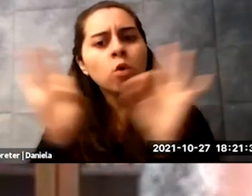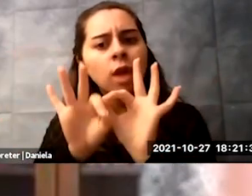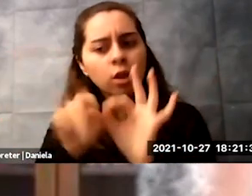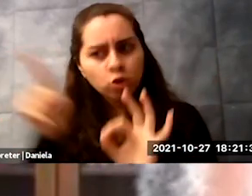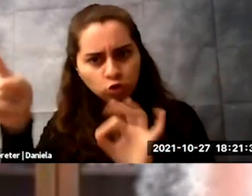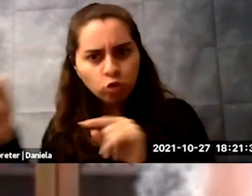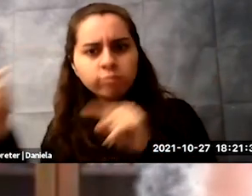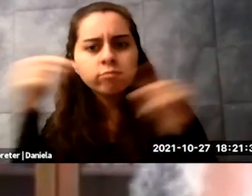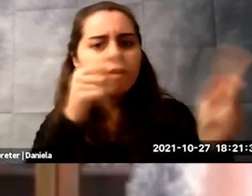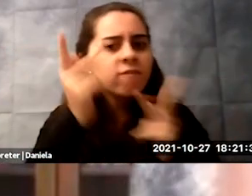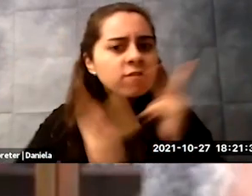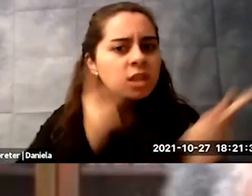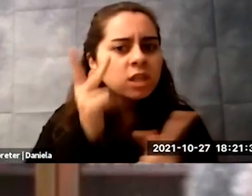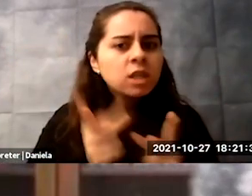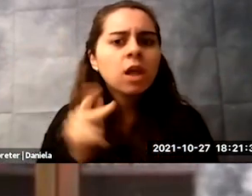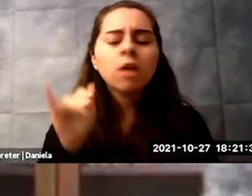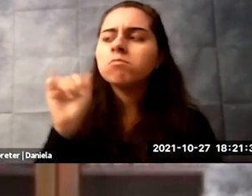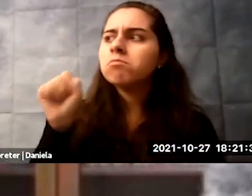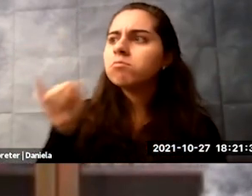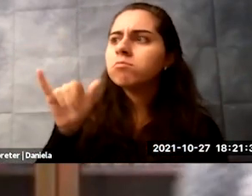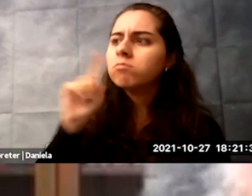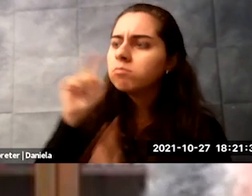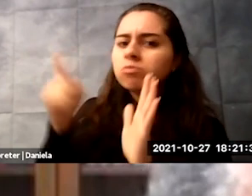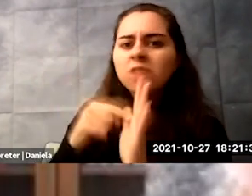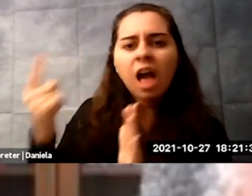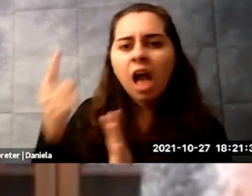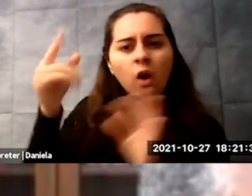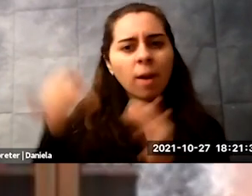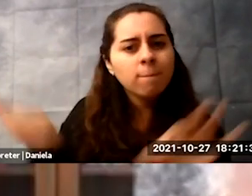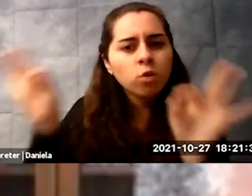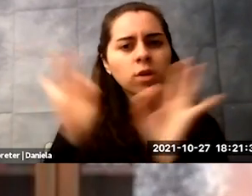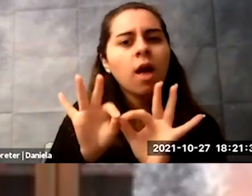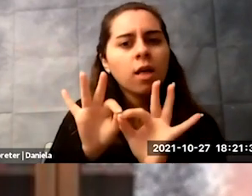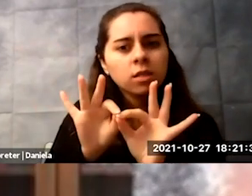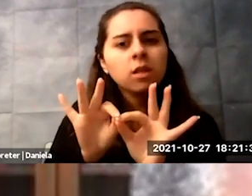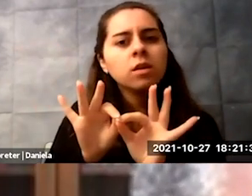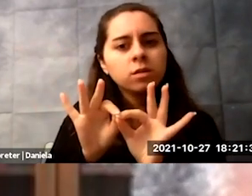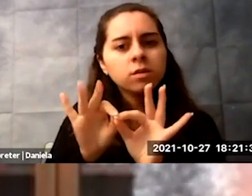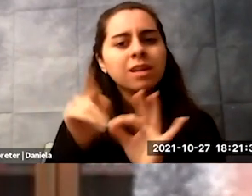Y yo sabía que algo estaba jamaqueándose en el país. Yo sabía que tenía que ver con esa noción de que